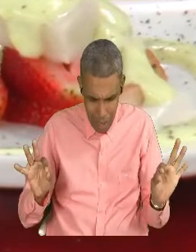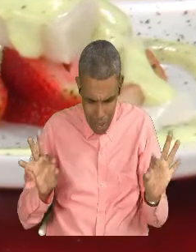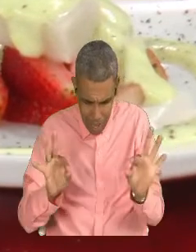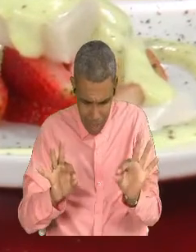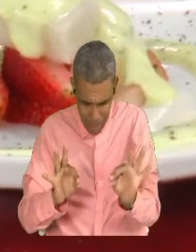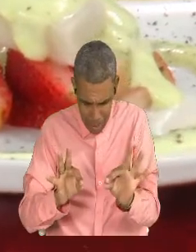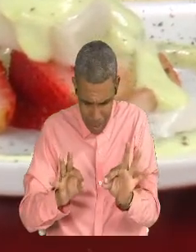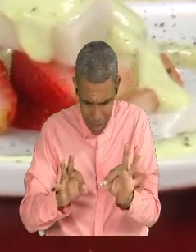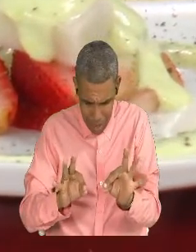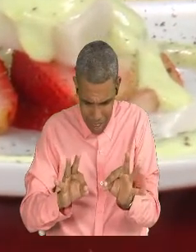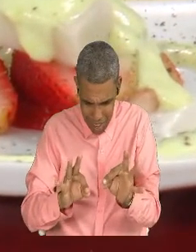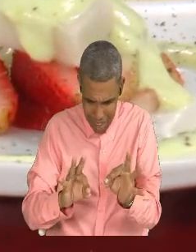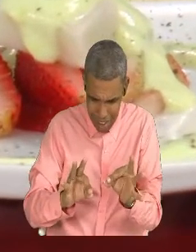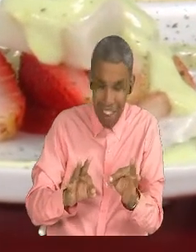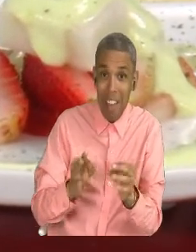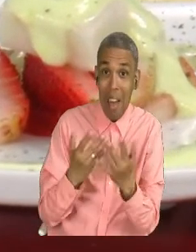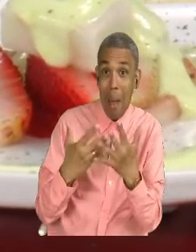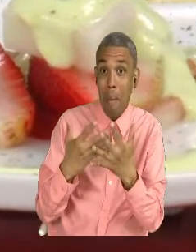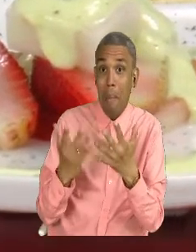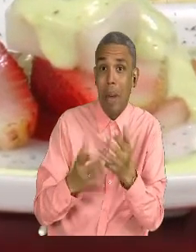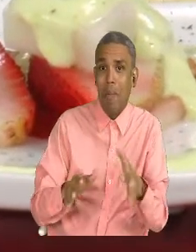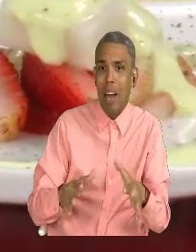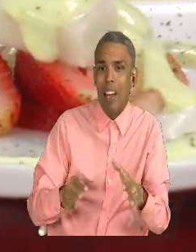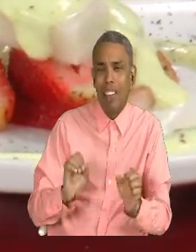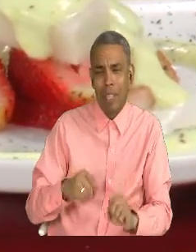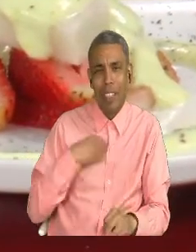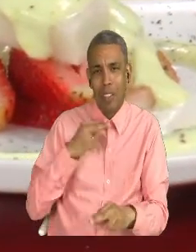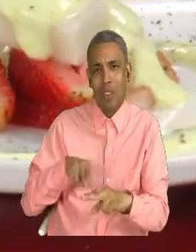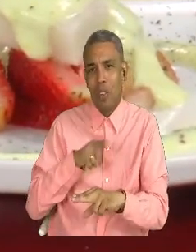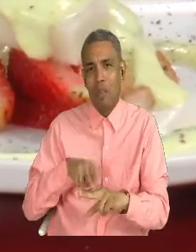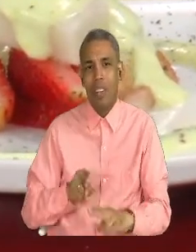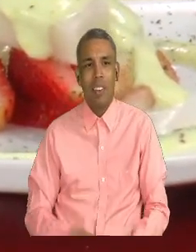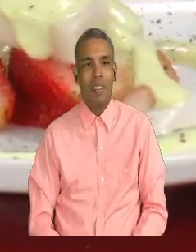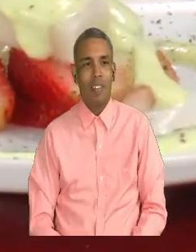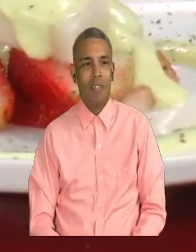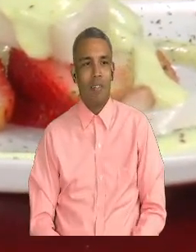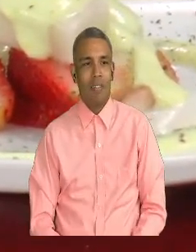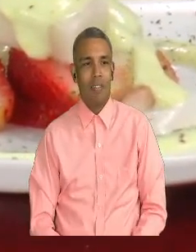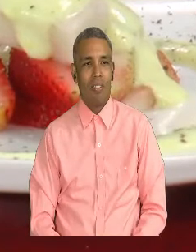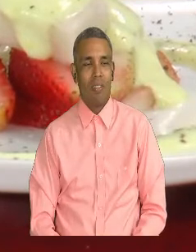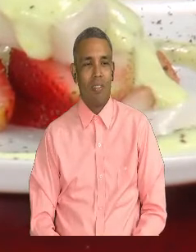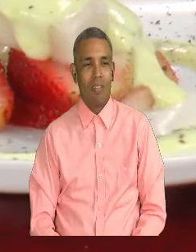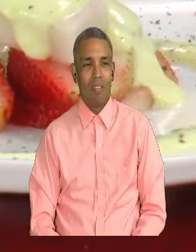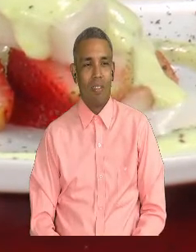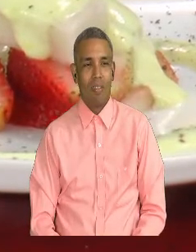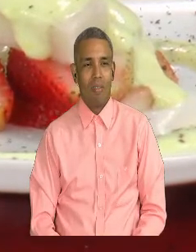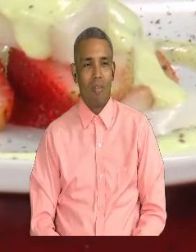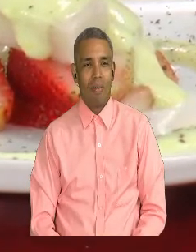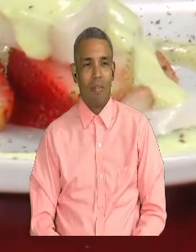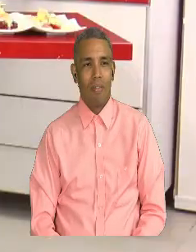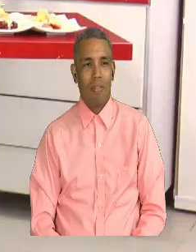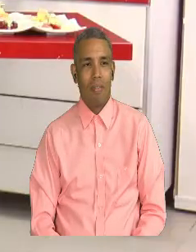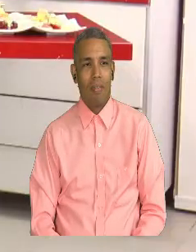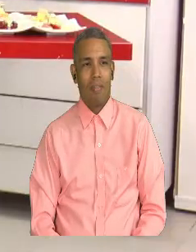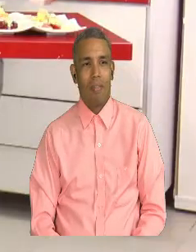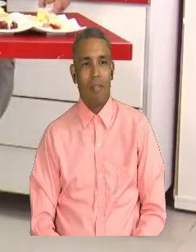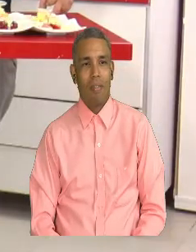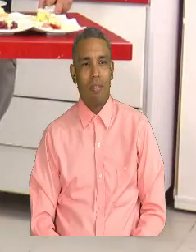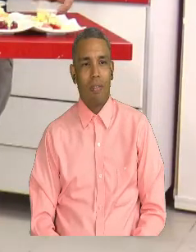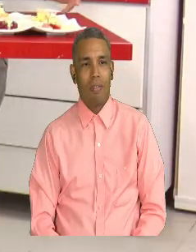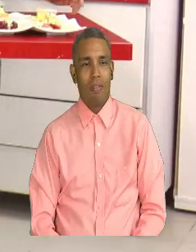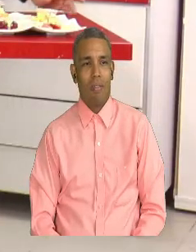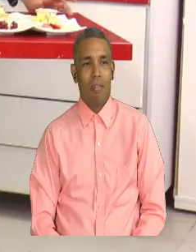la decoración. Bueno. Le recibo por acá, acá está el aderezo. Ok, vamos entonces a agregar mi